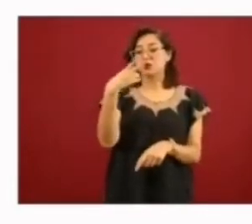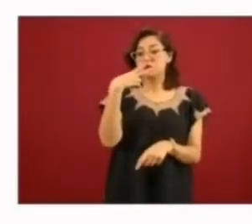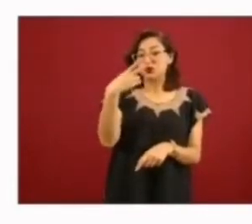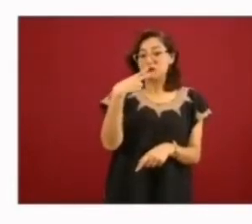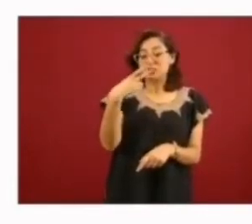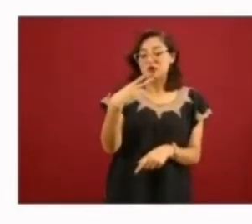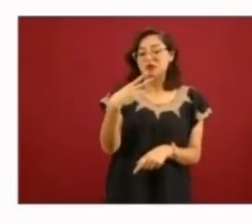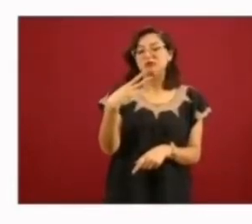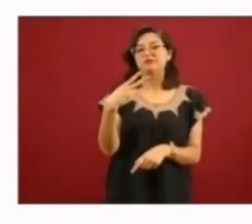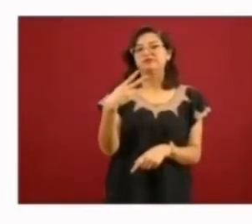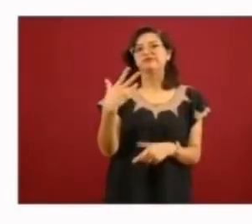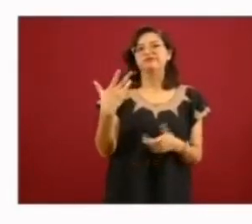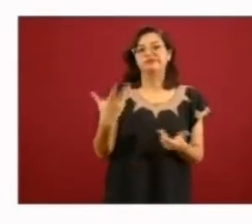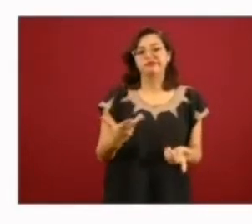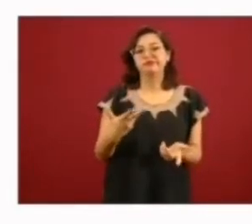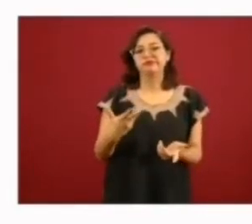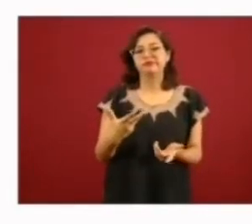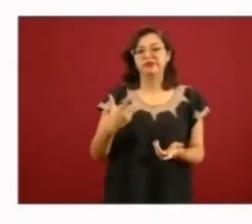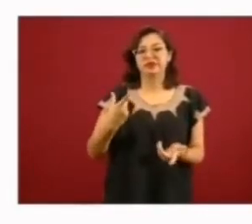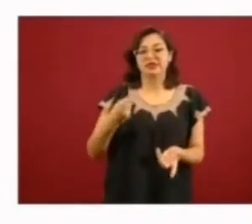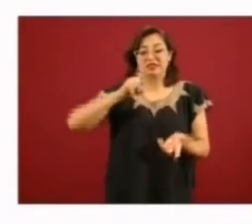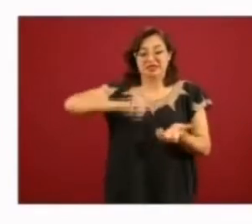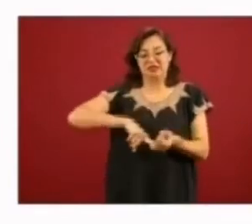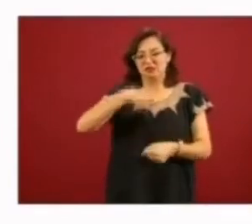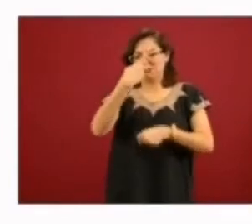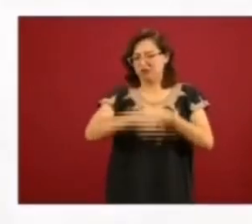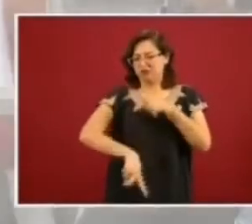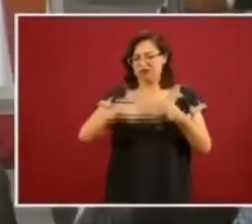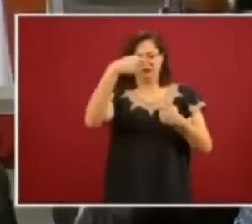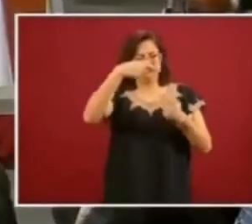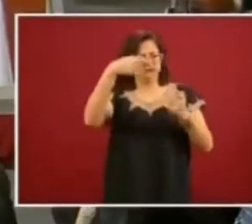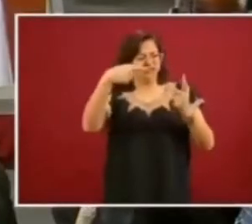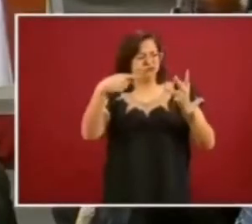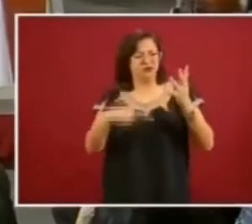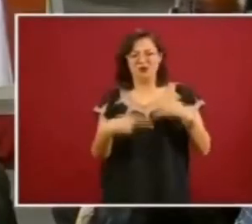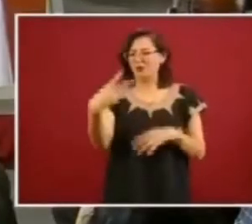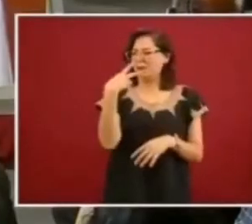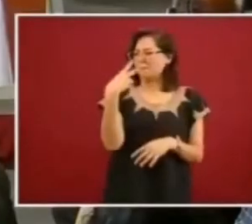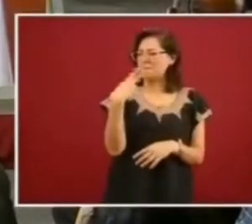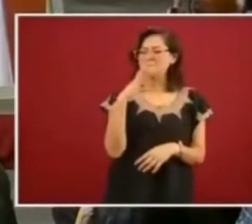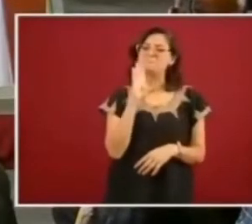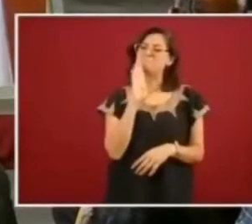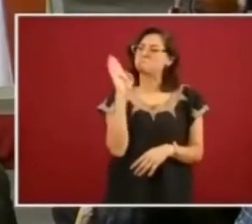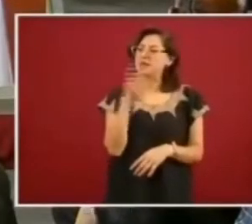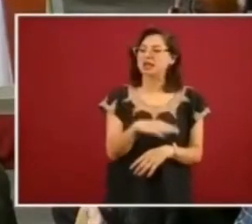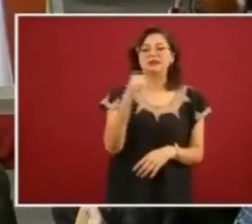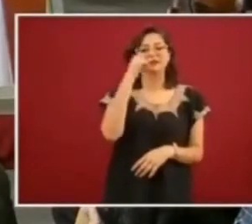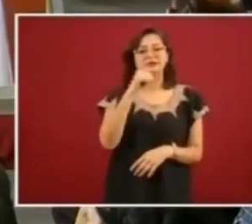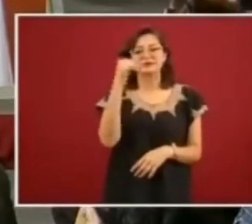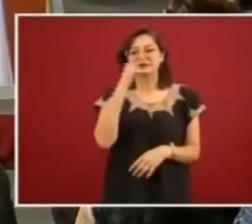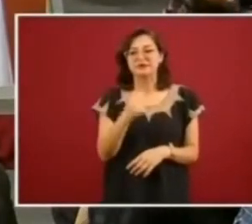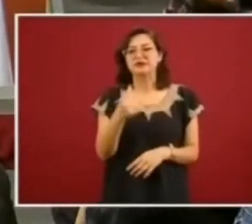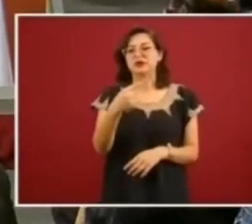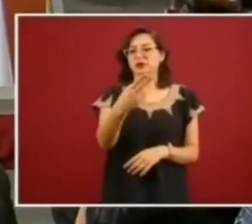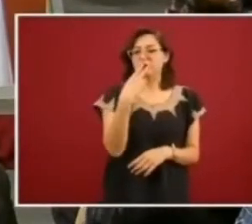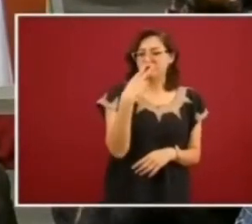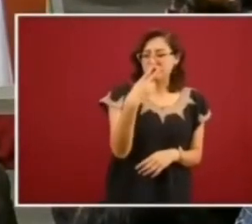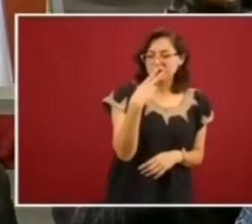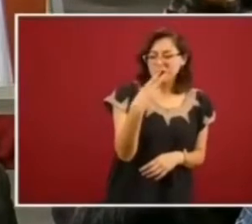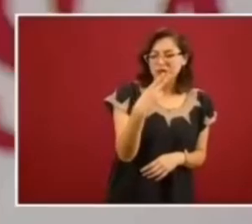prácticamente una centena de daños a la salud. El tabaco siempre es malo, los productos del tabaco, tanto los que